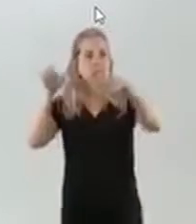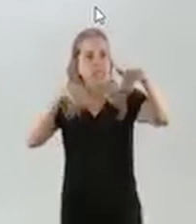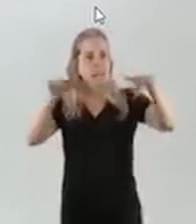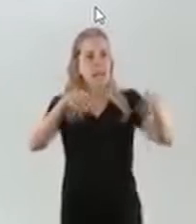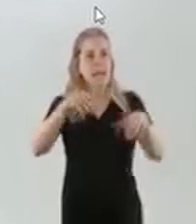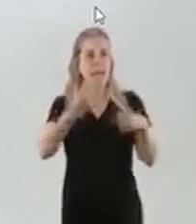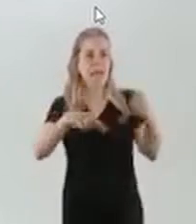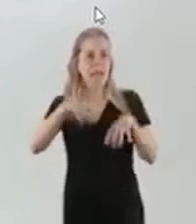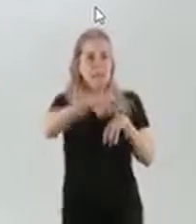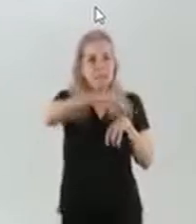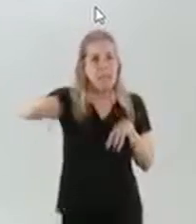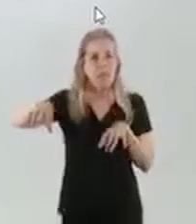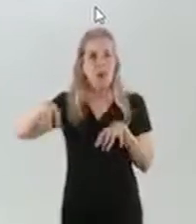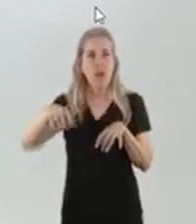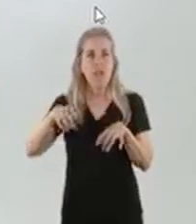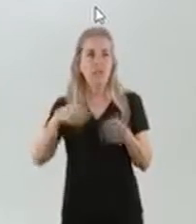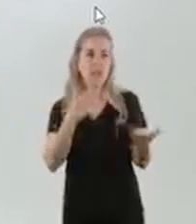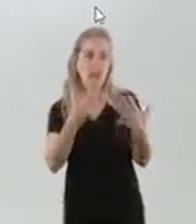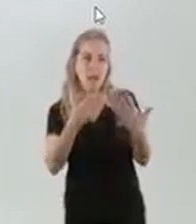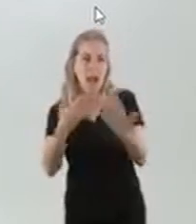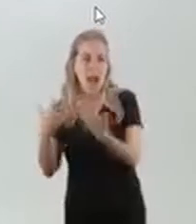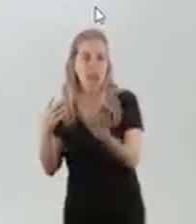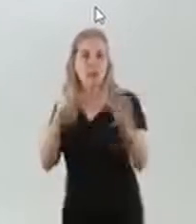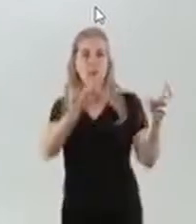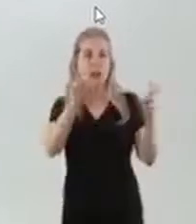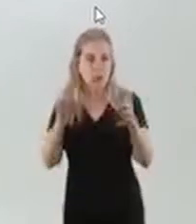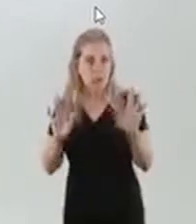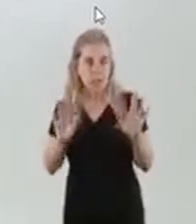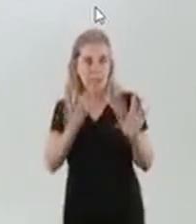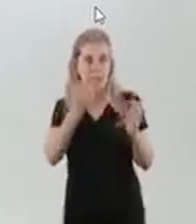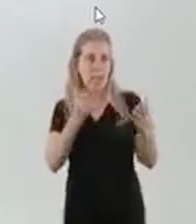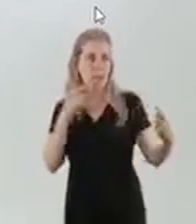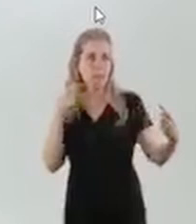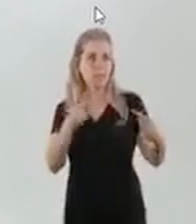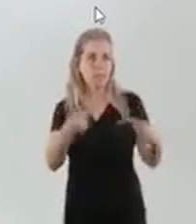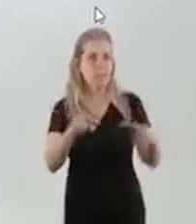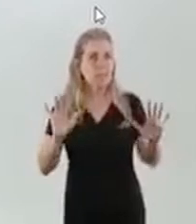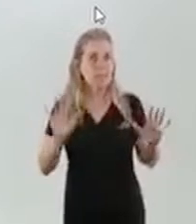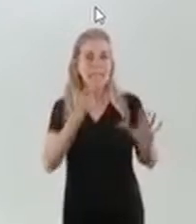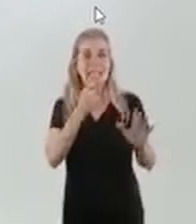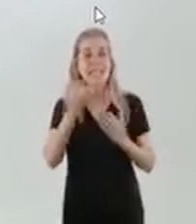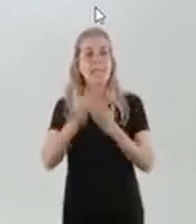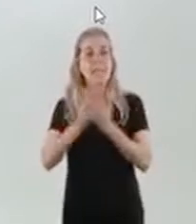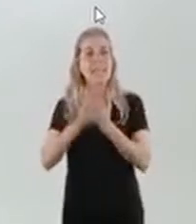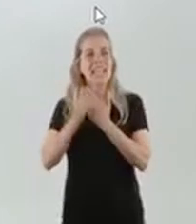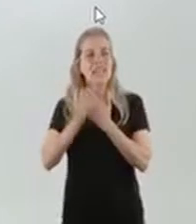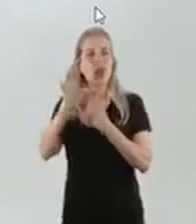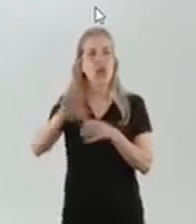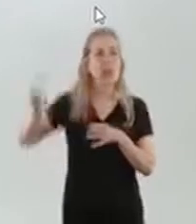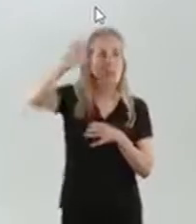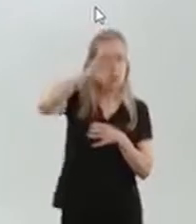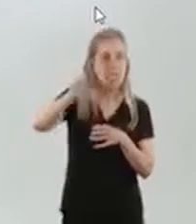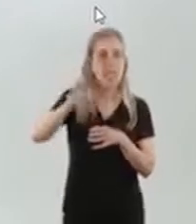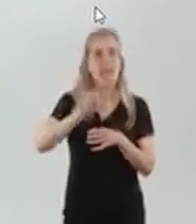venimos haciendo mención Y si existe efectivamente esas diferencias si el ministro del interior Guillermo Francos deslizó la